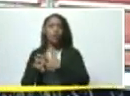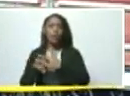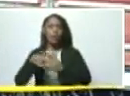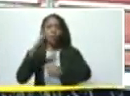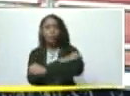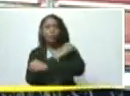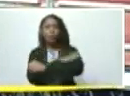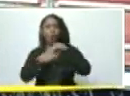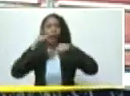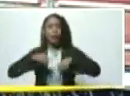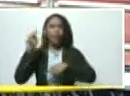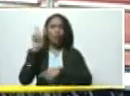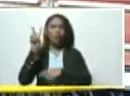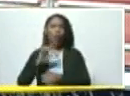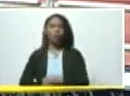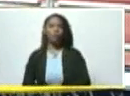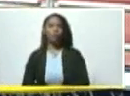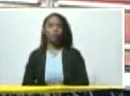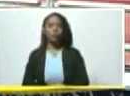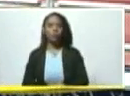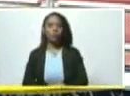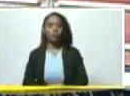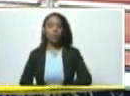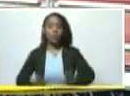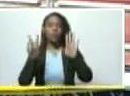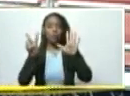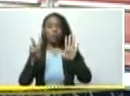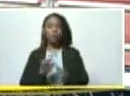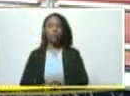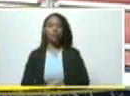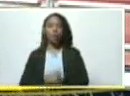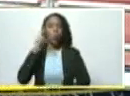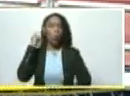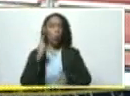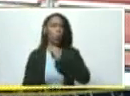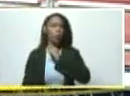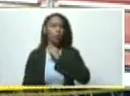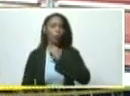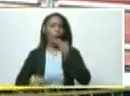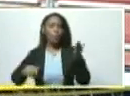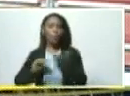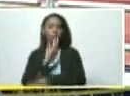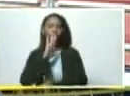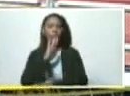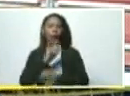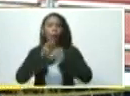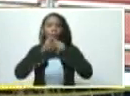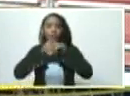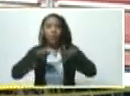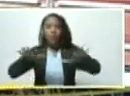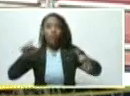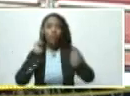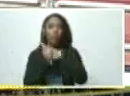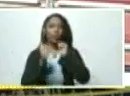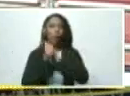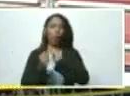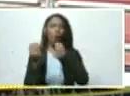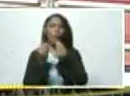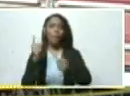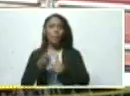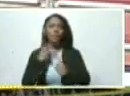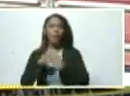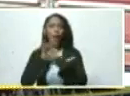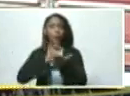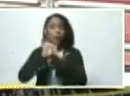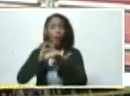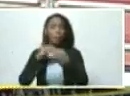oligarcas aquí en Venezuela. 7. Y último, impulsar la masificación deportiva como principal estrategia